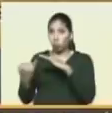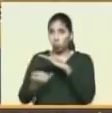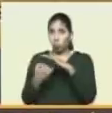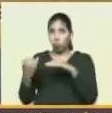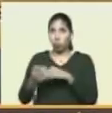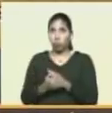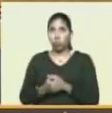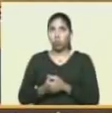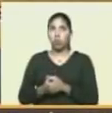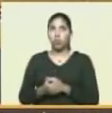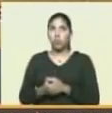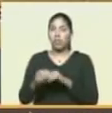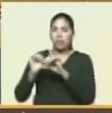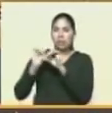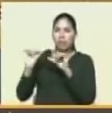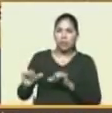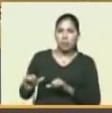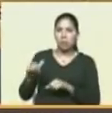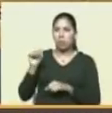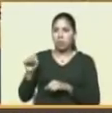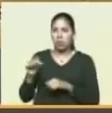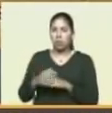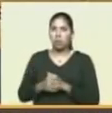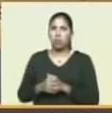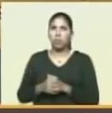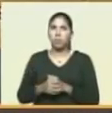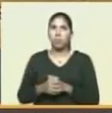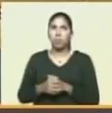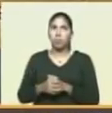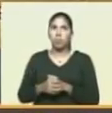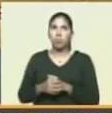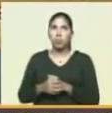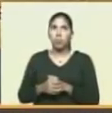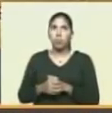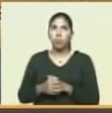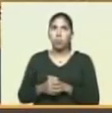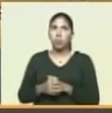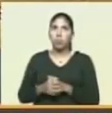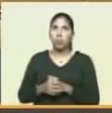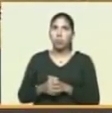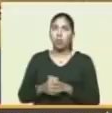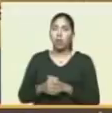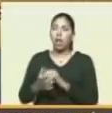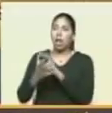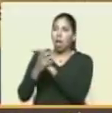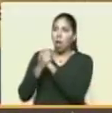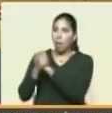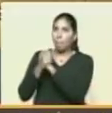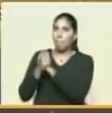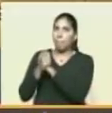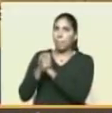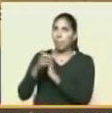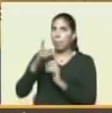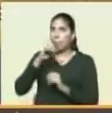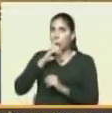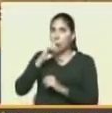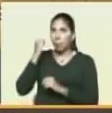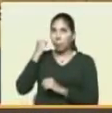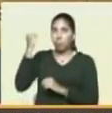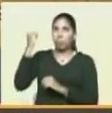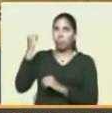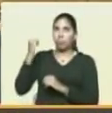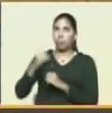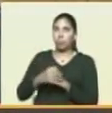este torpedo, con este misil que el compañero Nicolás ha ideado, ha